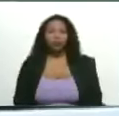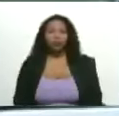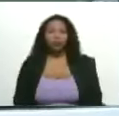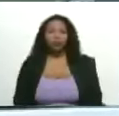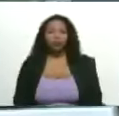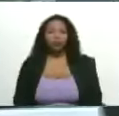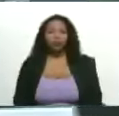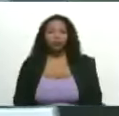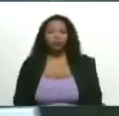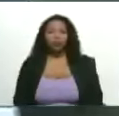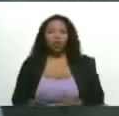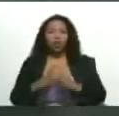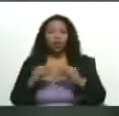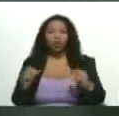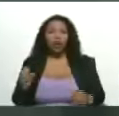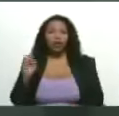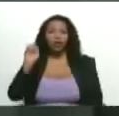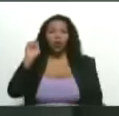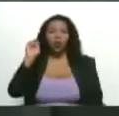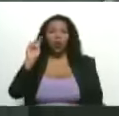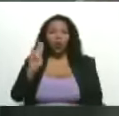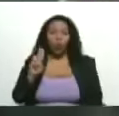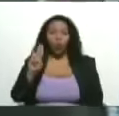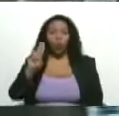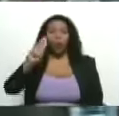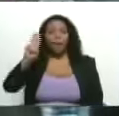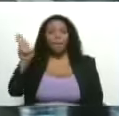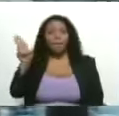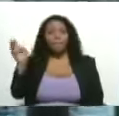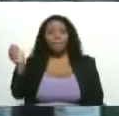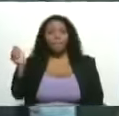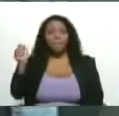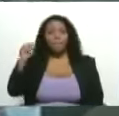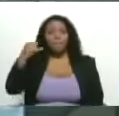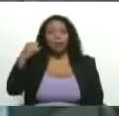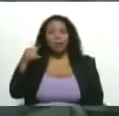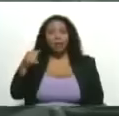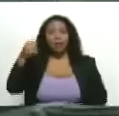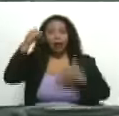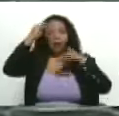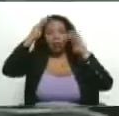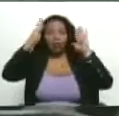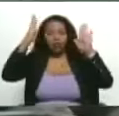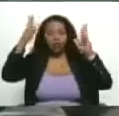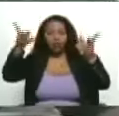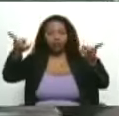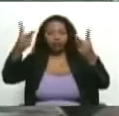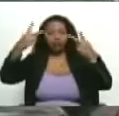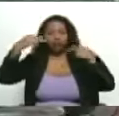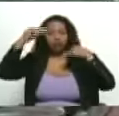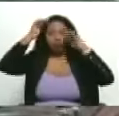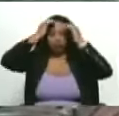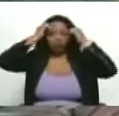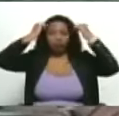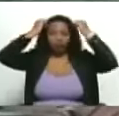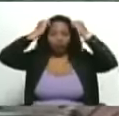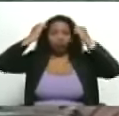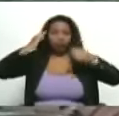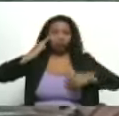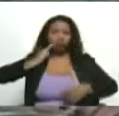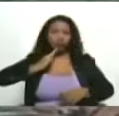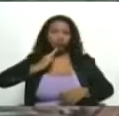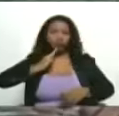Todas las UPAS se articularán a las UPEDI. Atención, Milicia Nacional Bolivariana, mayor general Marcano